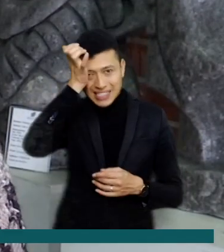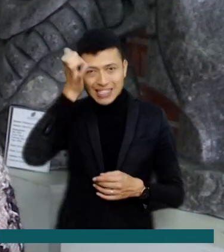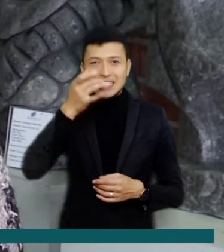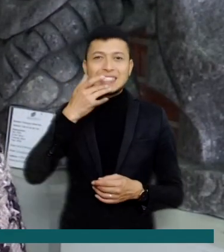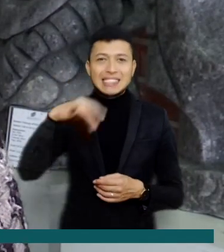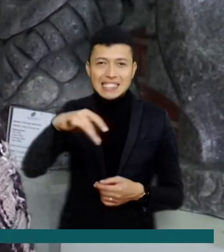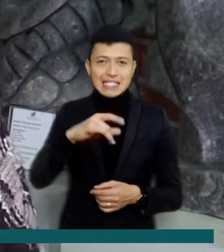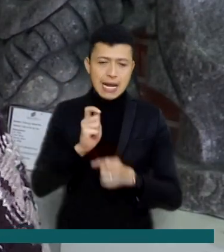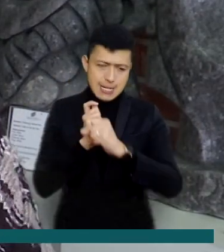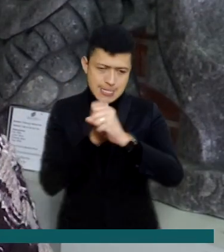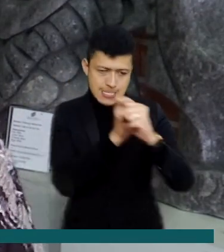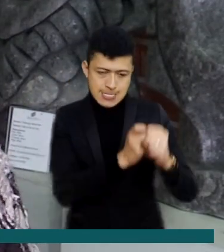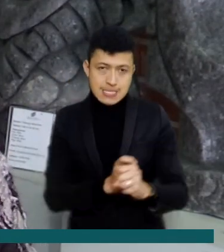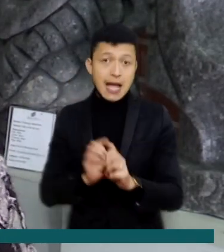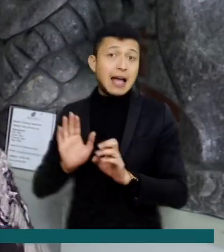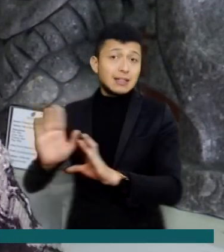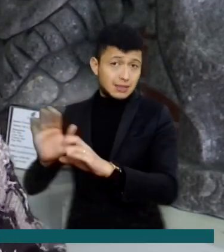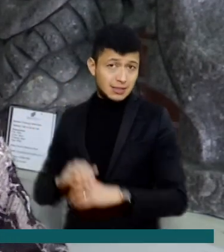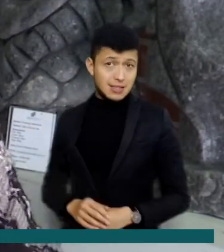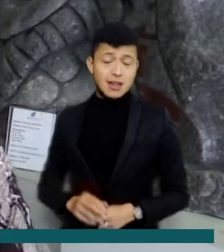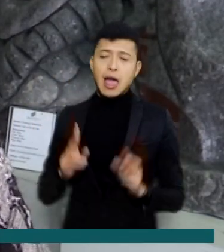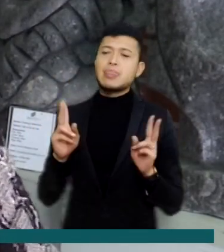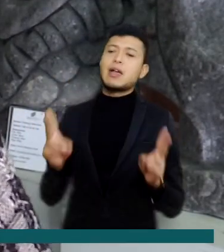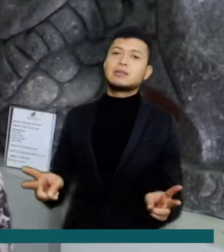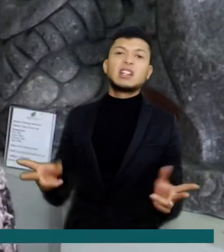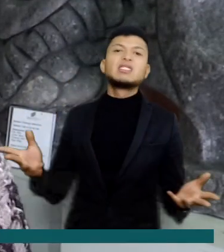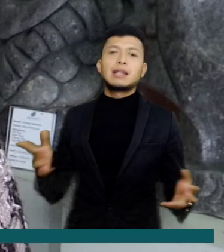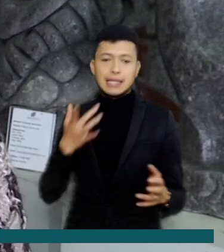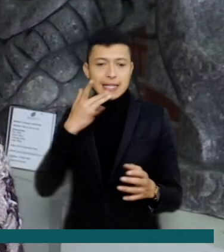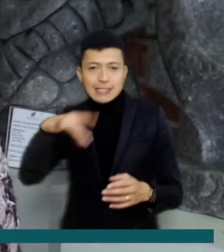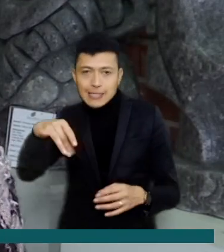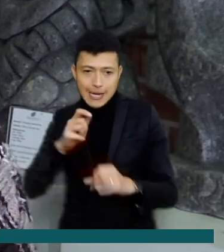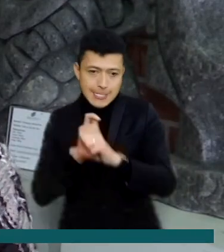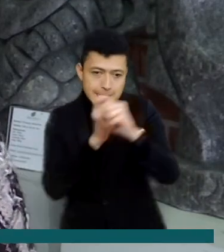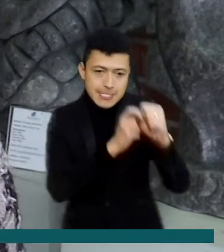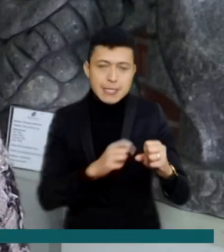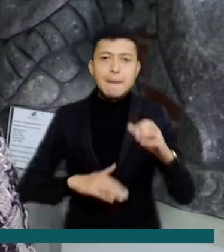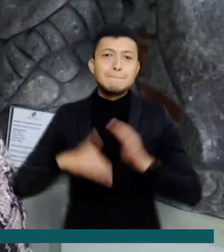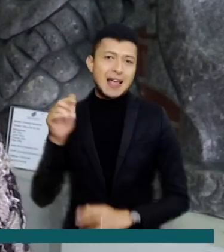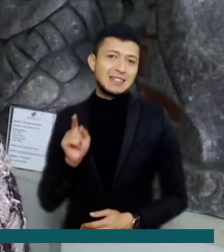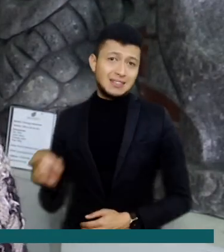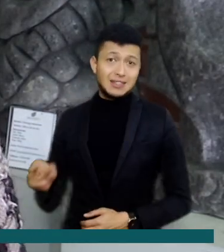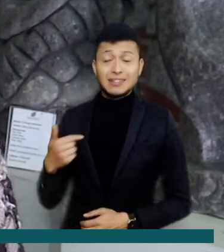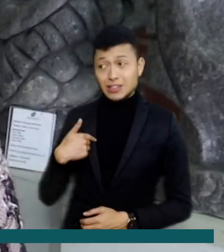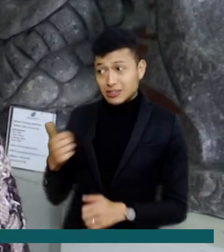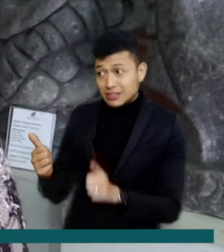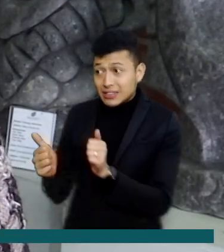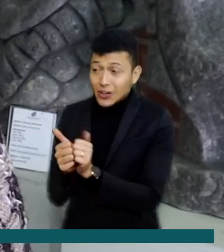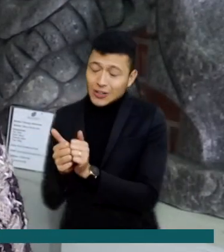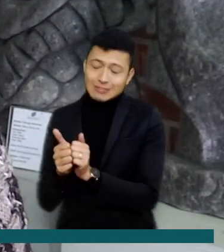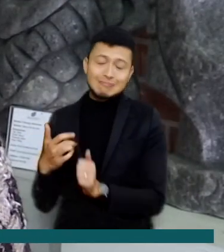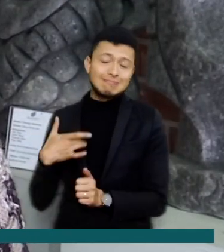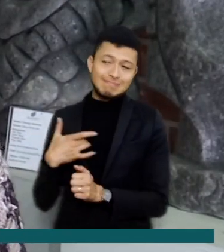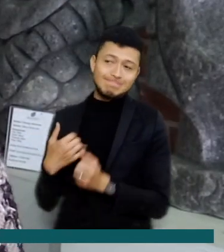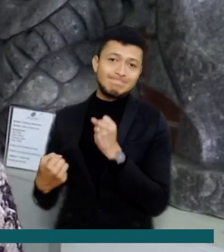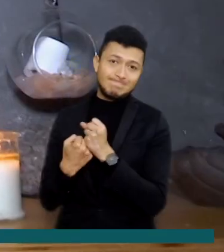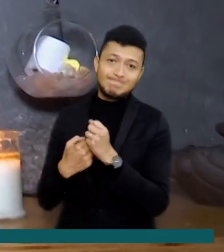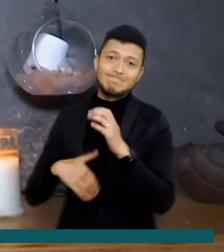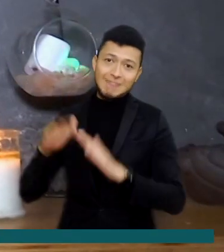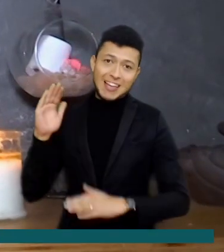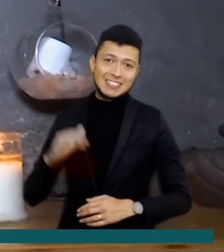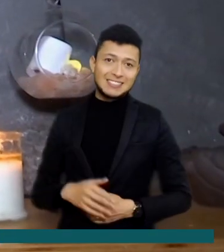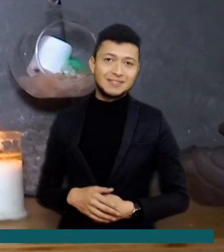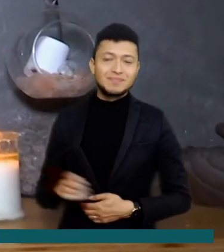tallar en sal. Su descanso más grande es estar en contacto con la sal. Entonces estar al pie de él yo creo que ha sido el mayor apoyo.